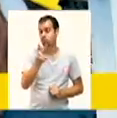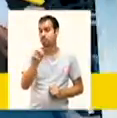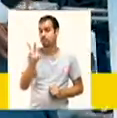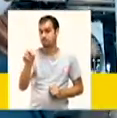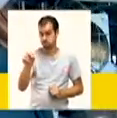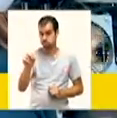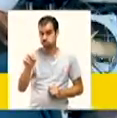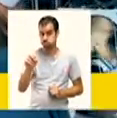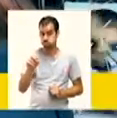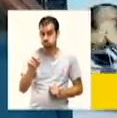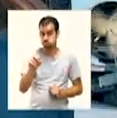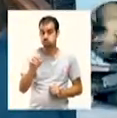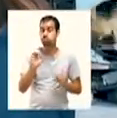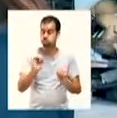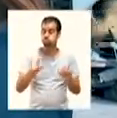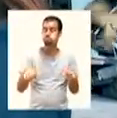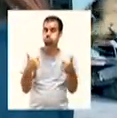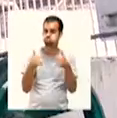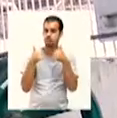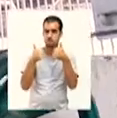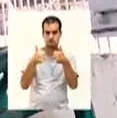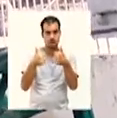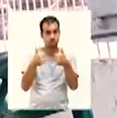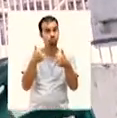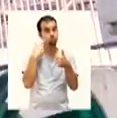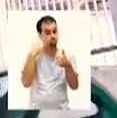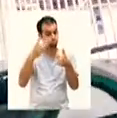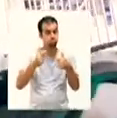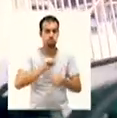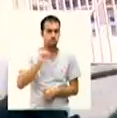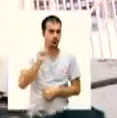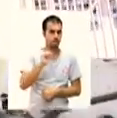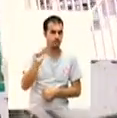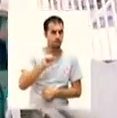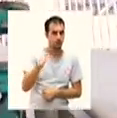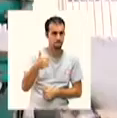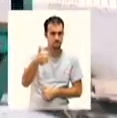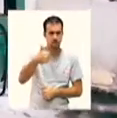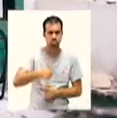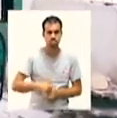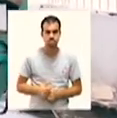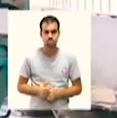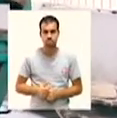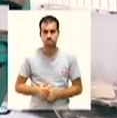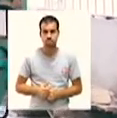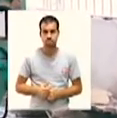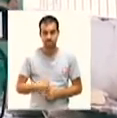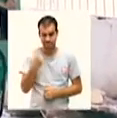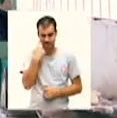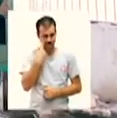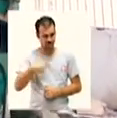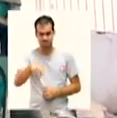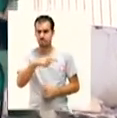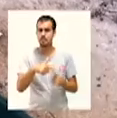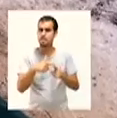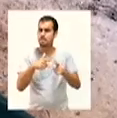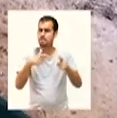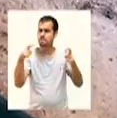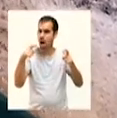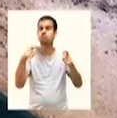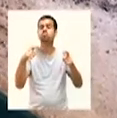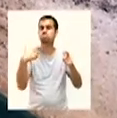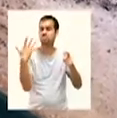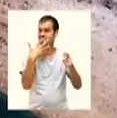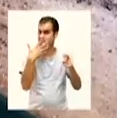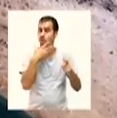fructífera, una zafra con muy buenos resultados. Aquí, como pueden ver, hay muchos jóvenes que estamos súper